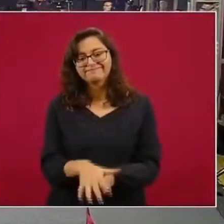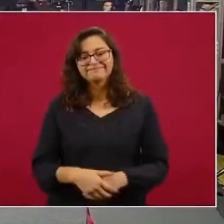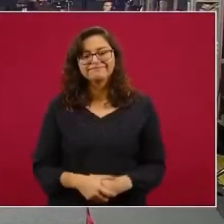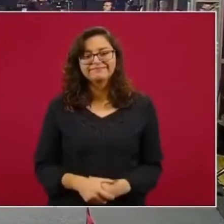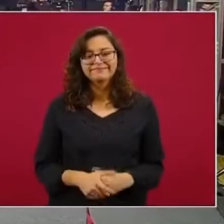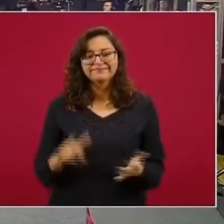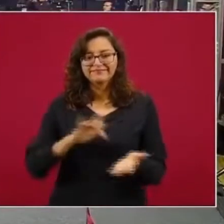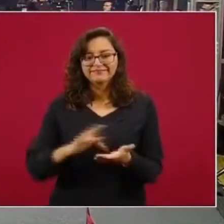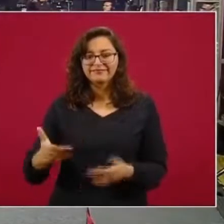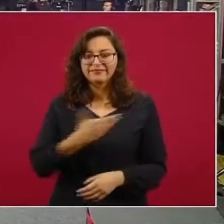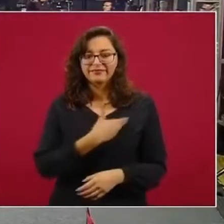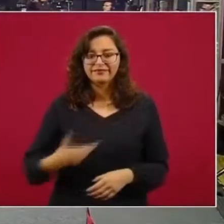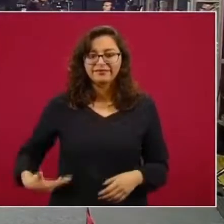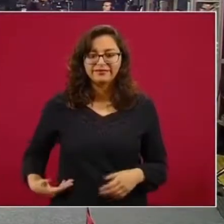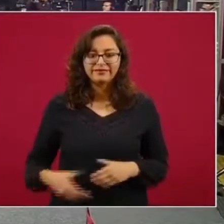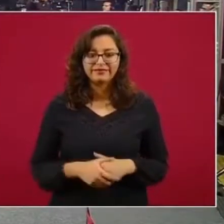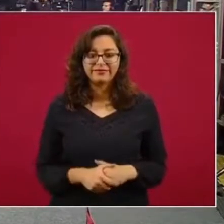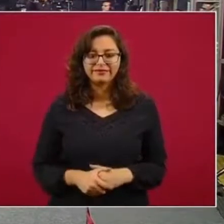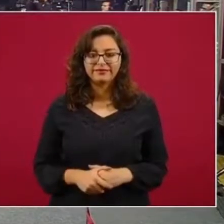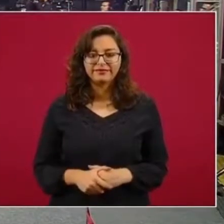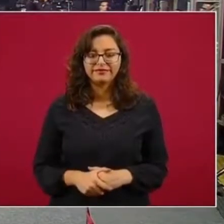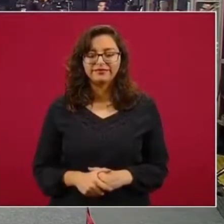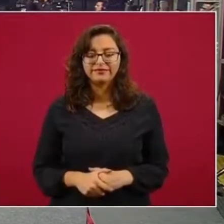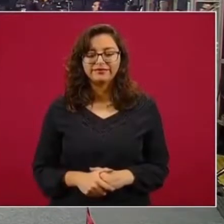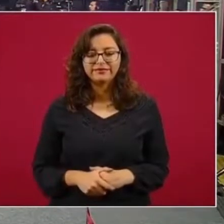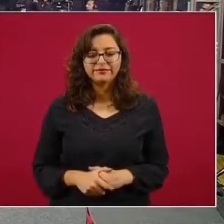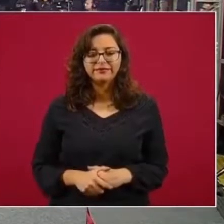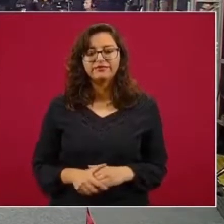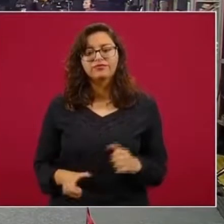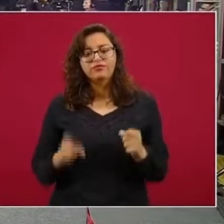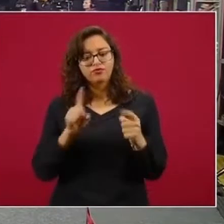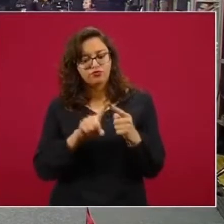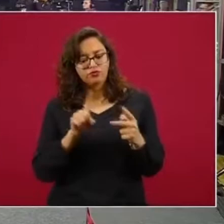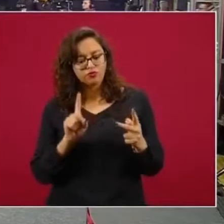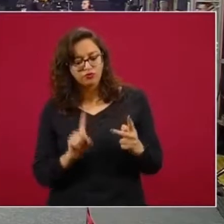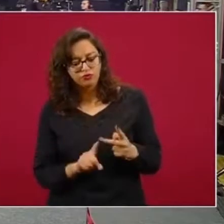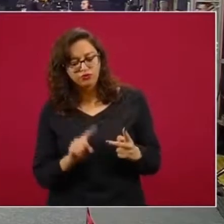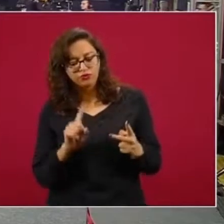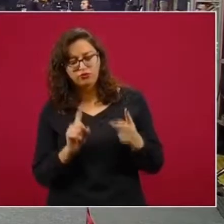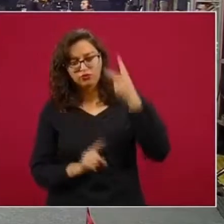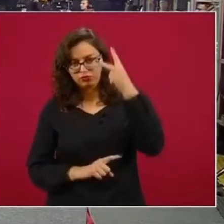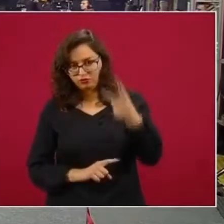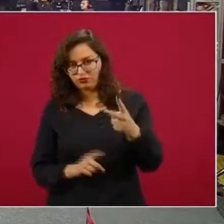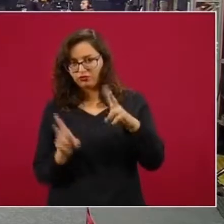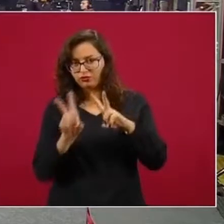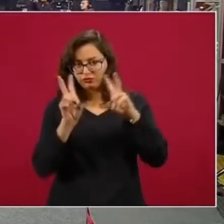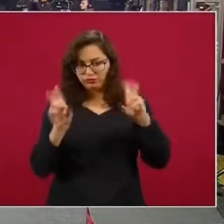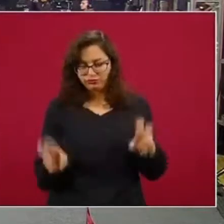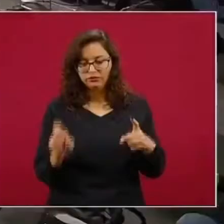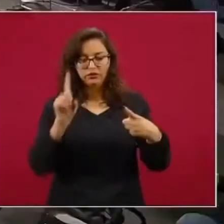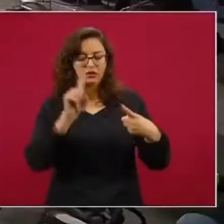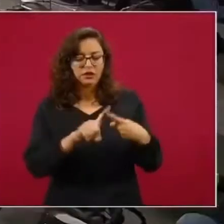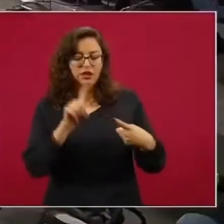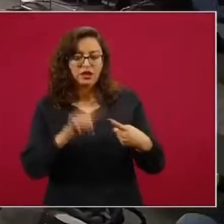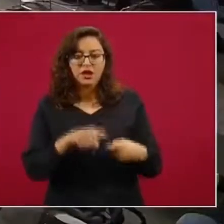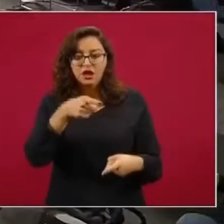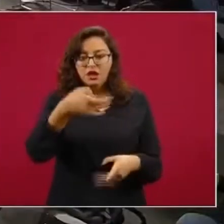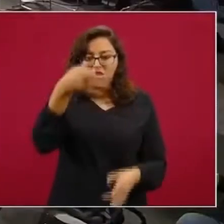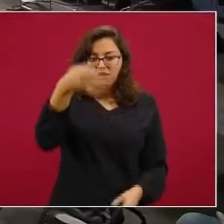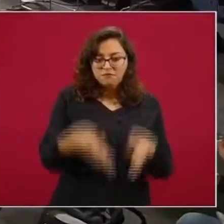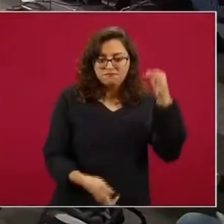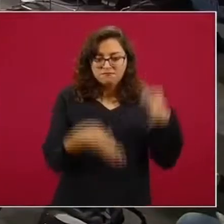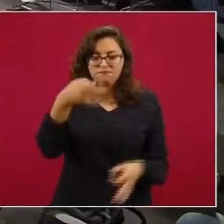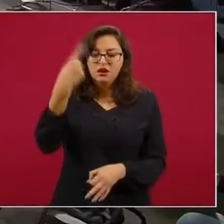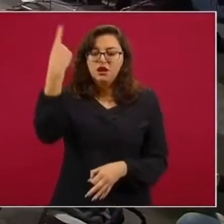Gracias, presidente. Solo dos temas más. Uno, el asunto de la Corte, la decisión de la Corte para suspender este decreto federal